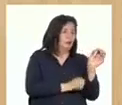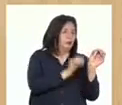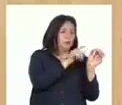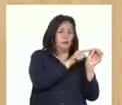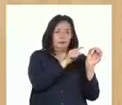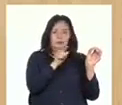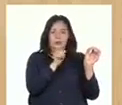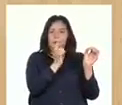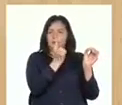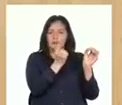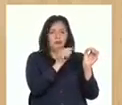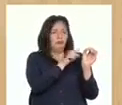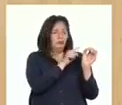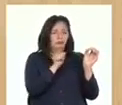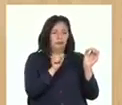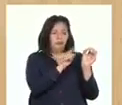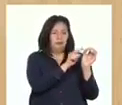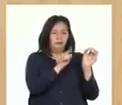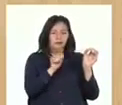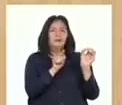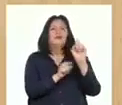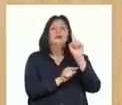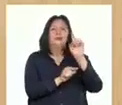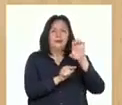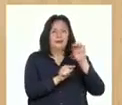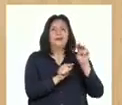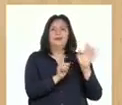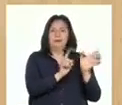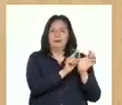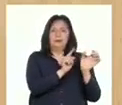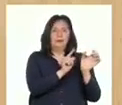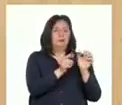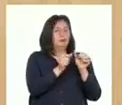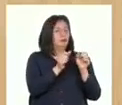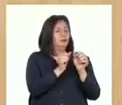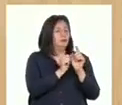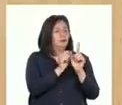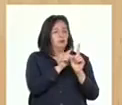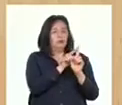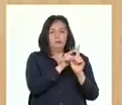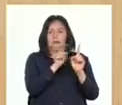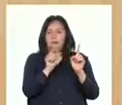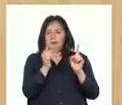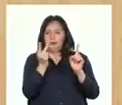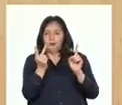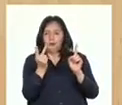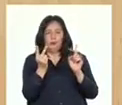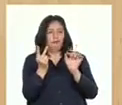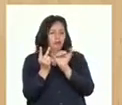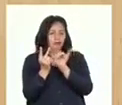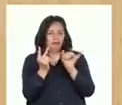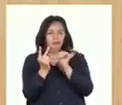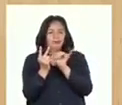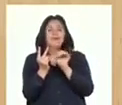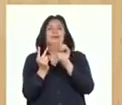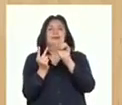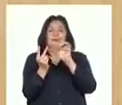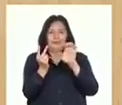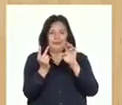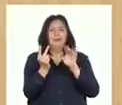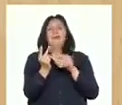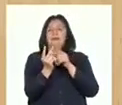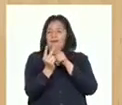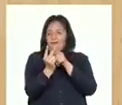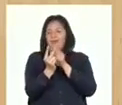0 y 1 hay 1 centímetro de distancia. Entre los números 1 y 2 hay otro centímetro